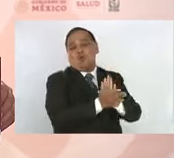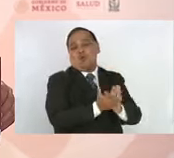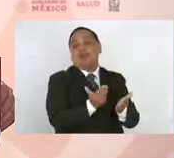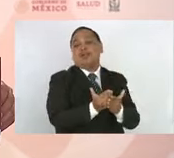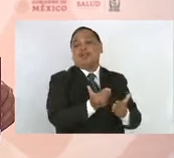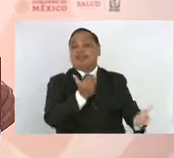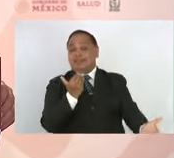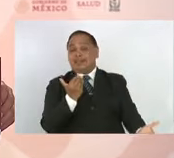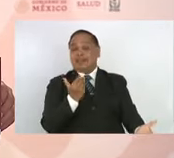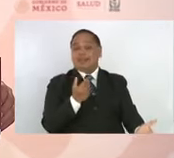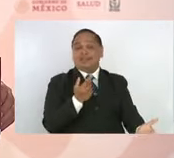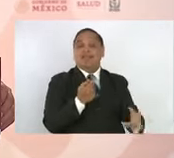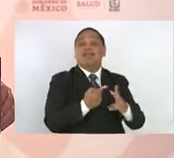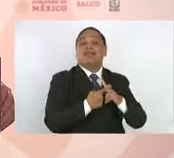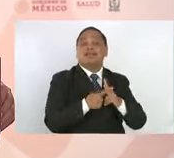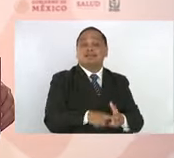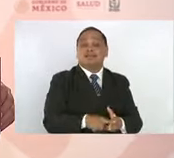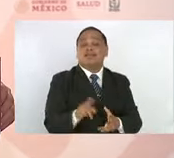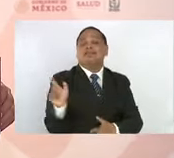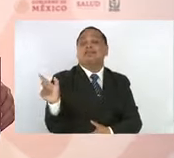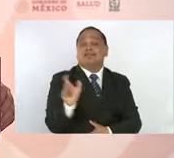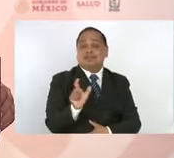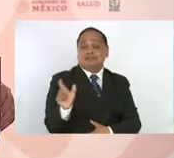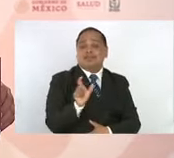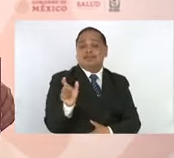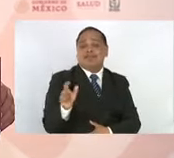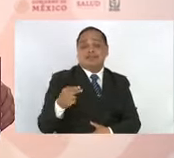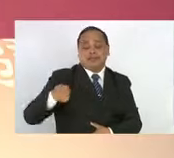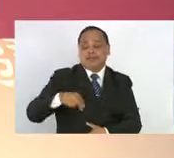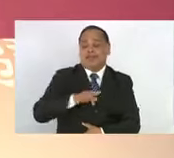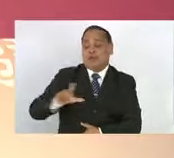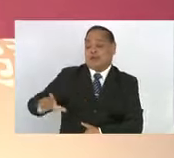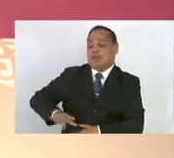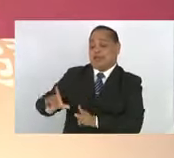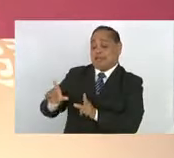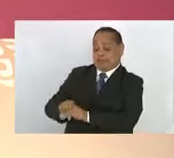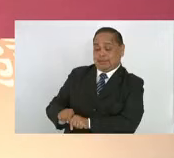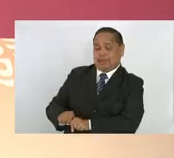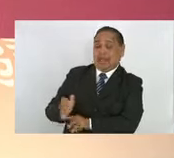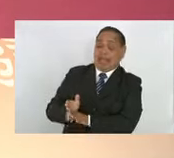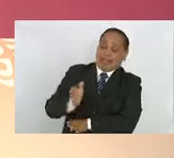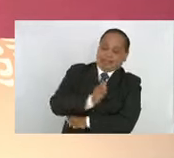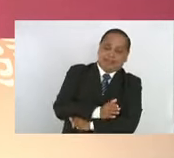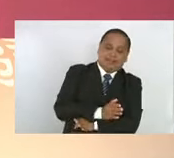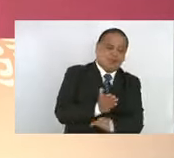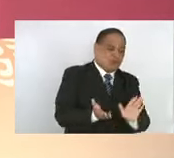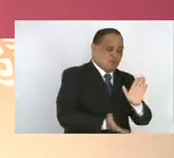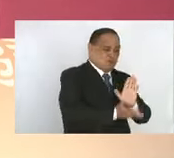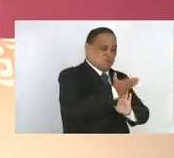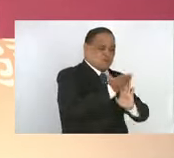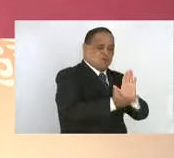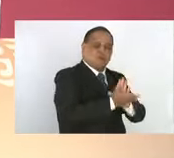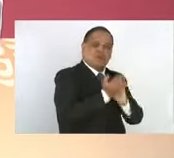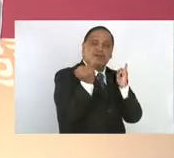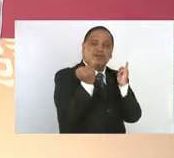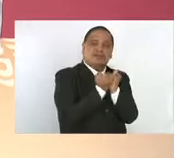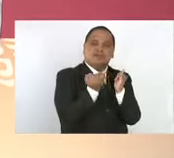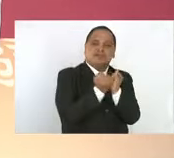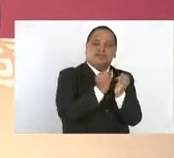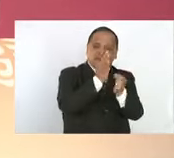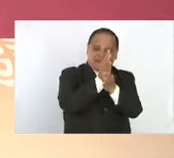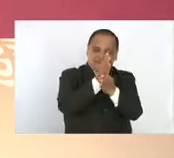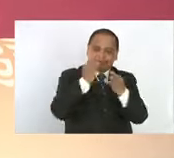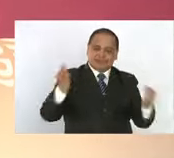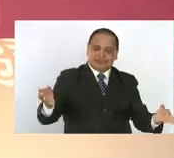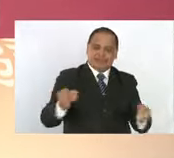antes de que termine nuestro gobierno. También informarles que aumentamos